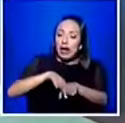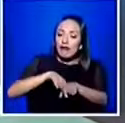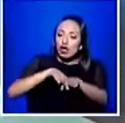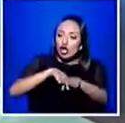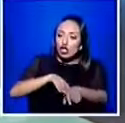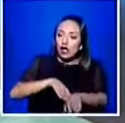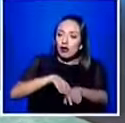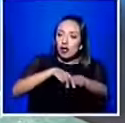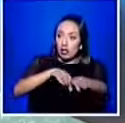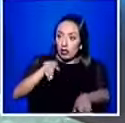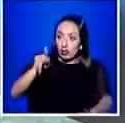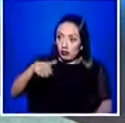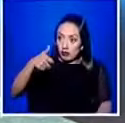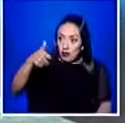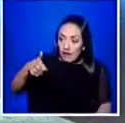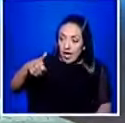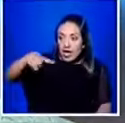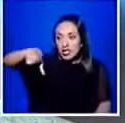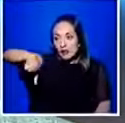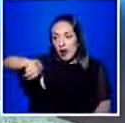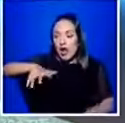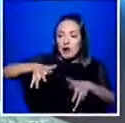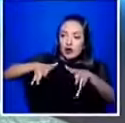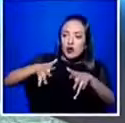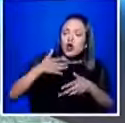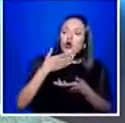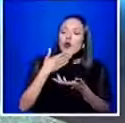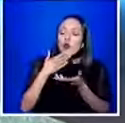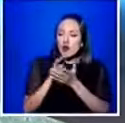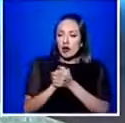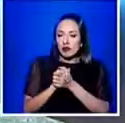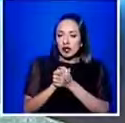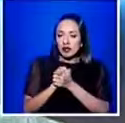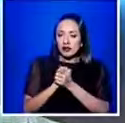vehicular en esa zona bastante concurrida a esta hora.